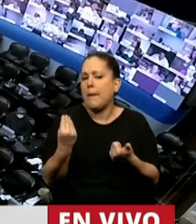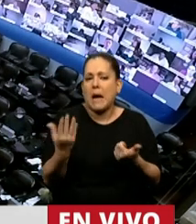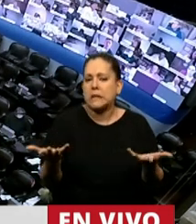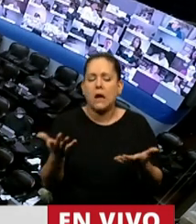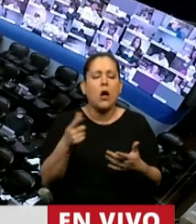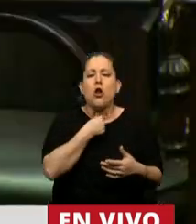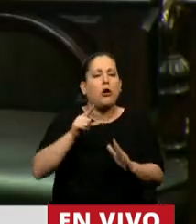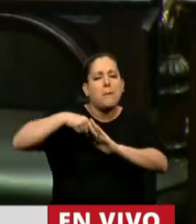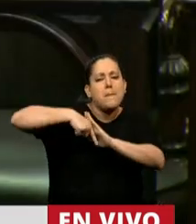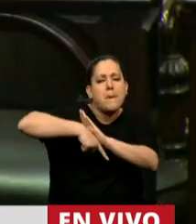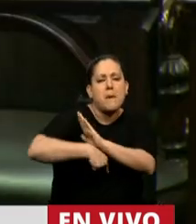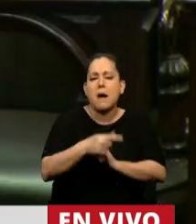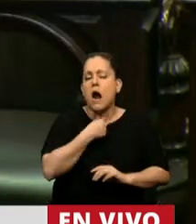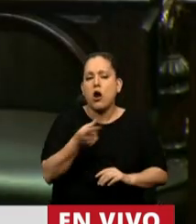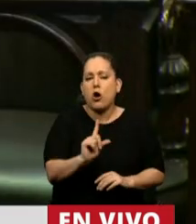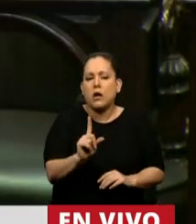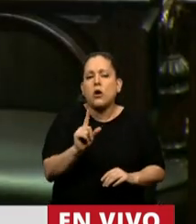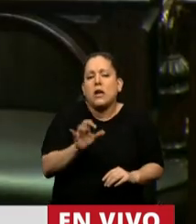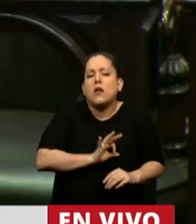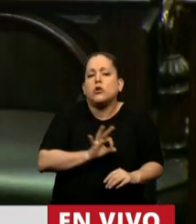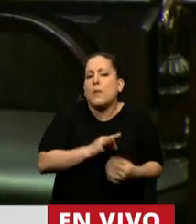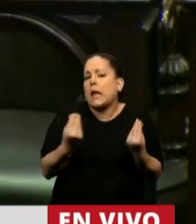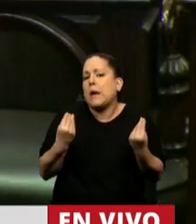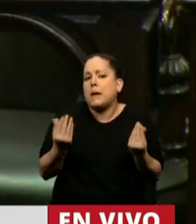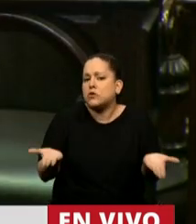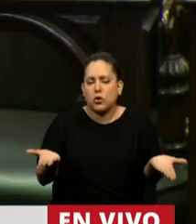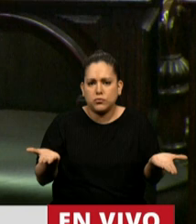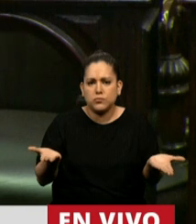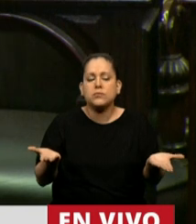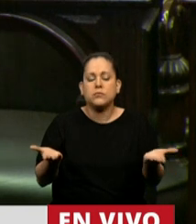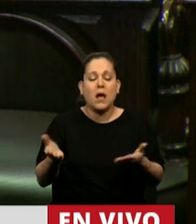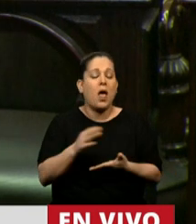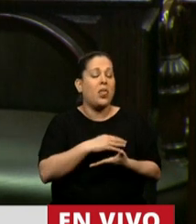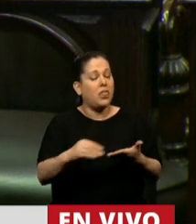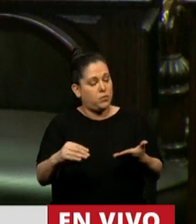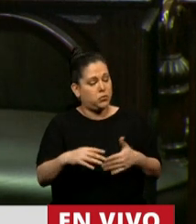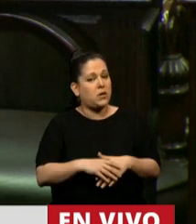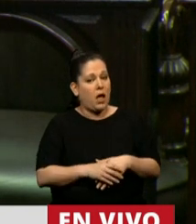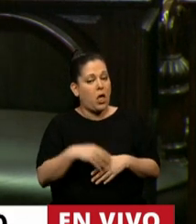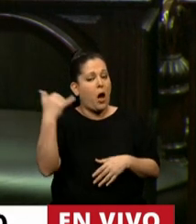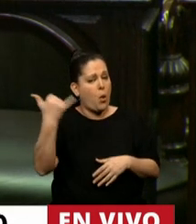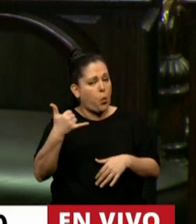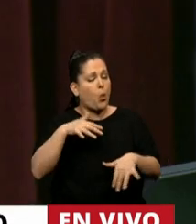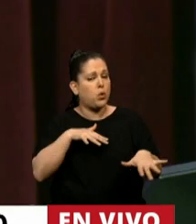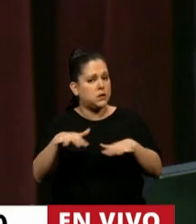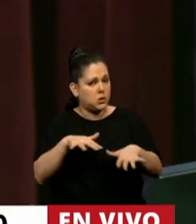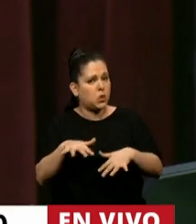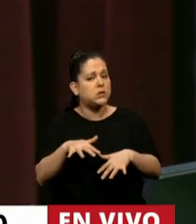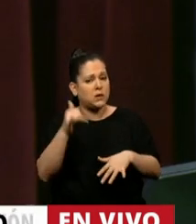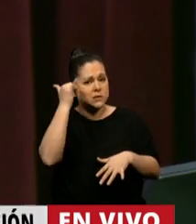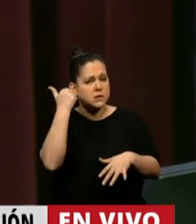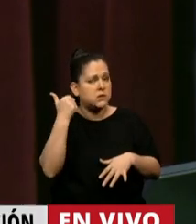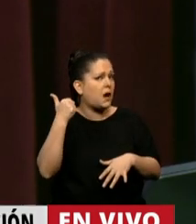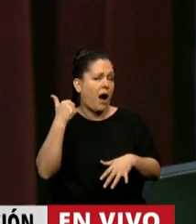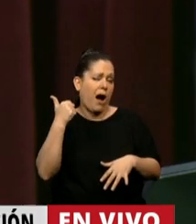no no pido detalles le pregunto qu diputado se dio una situación que ya es